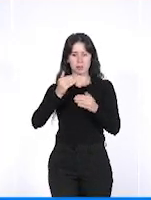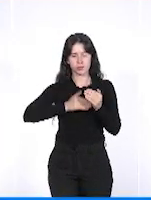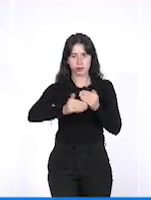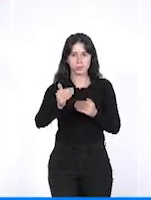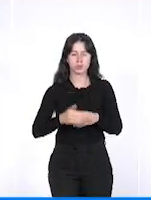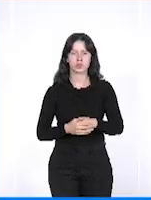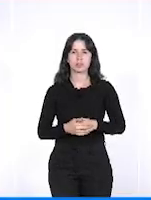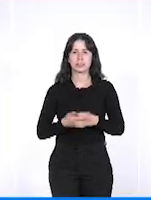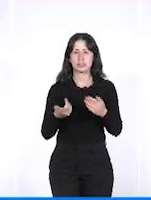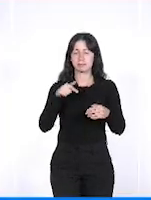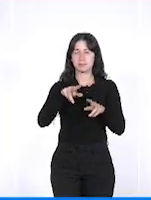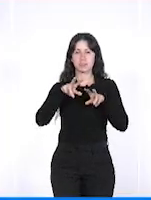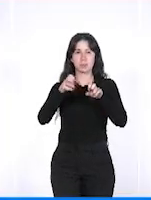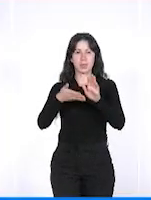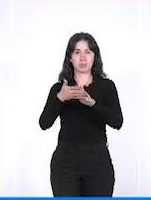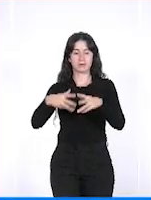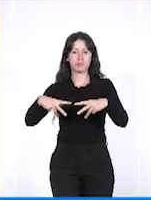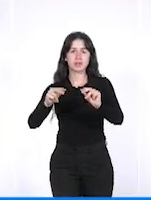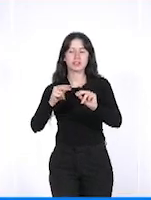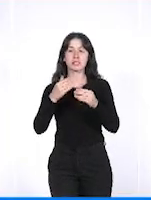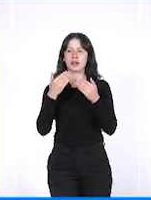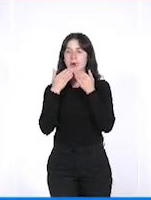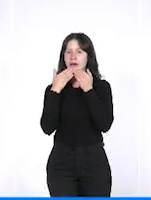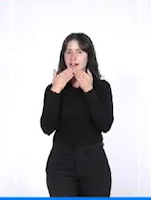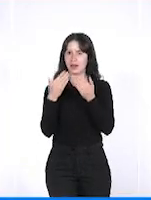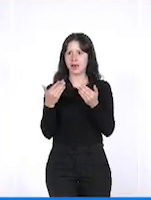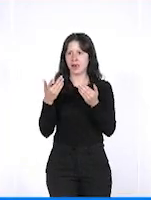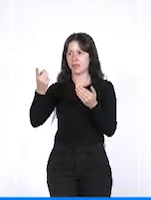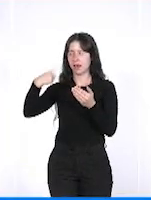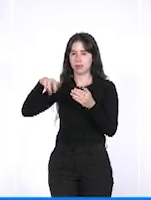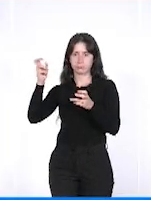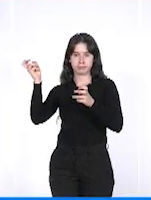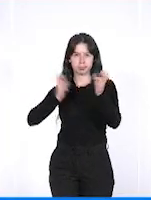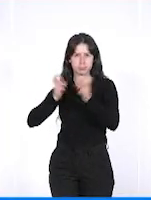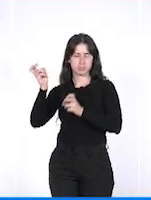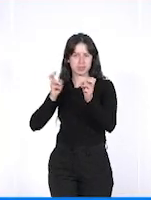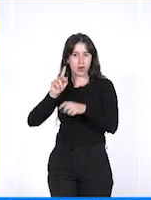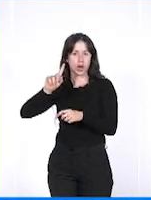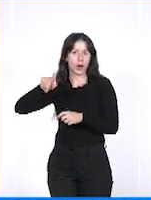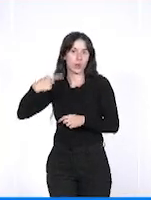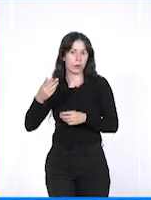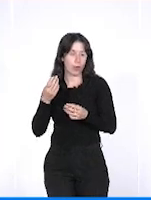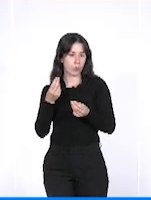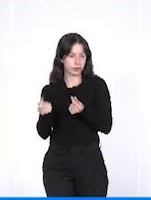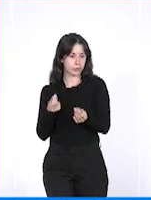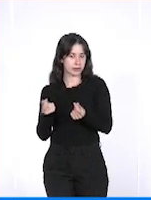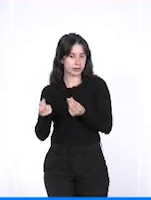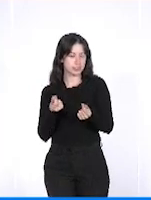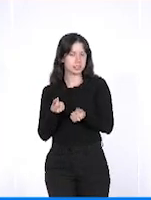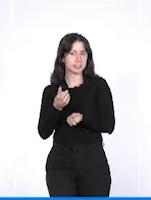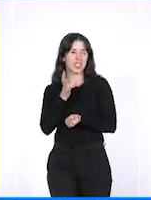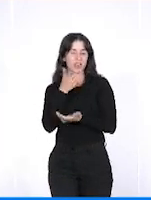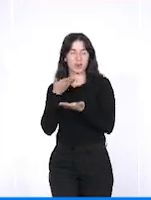esto finalizamos queremos daros las gracias a todos por haber estado aquí y no en el chotis y le vamos a pedir por